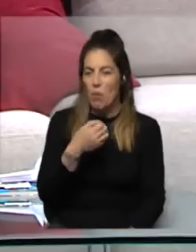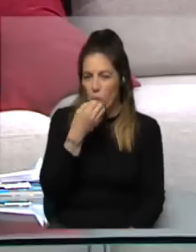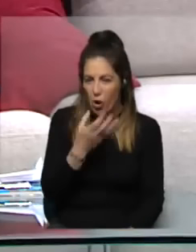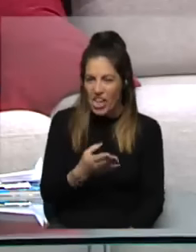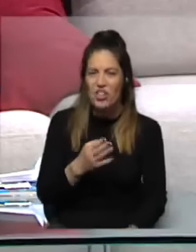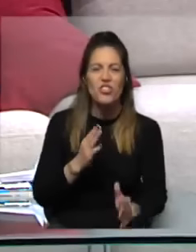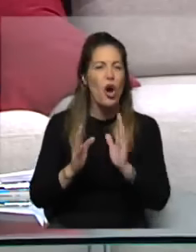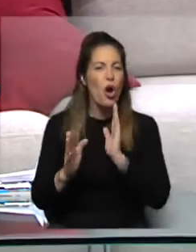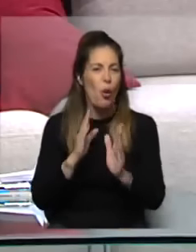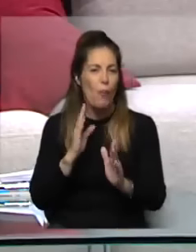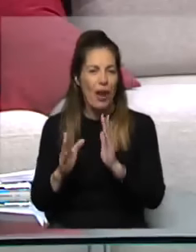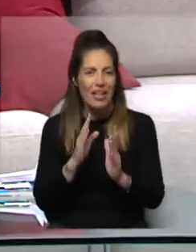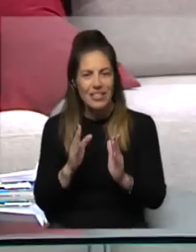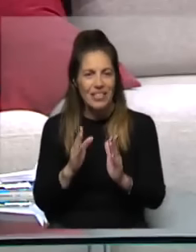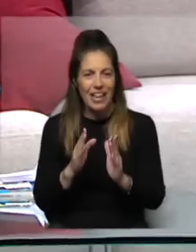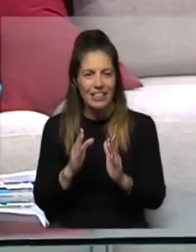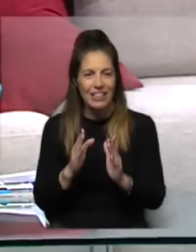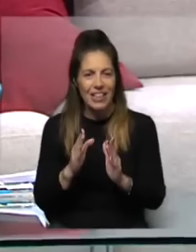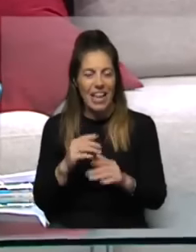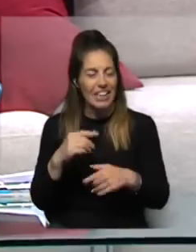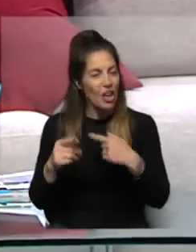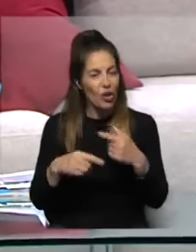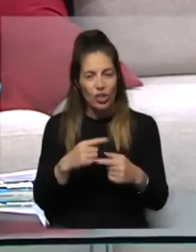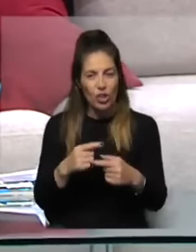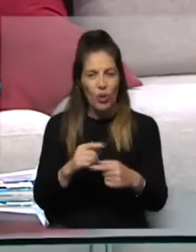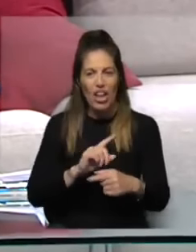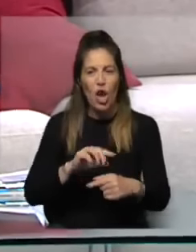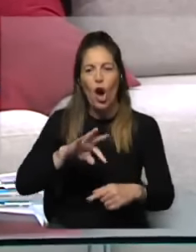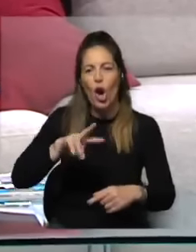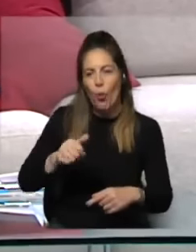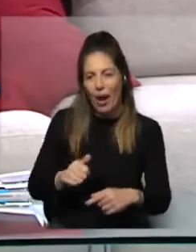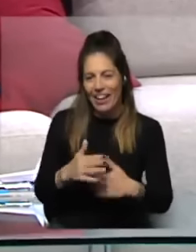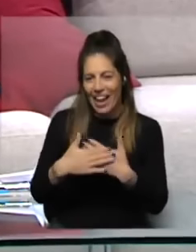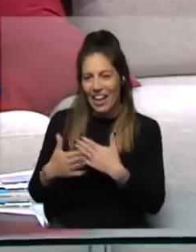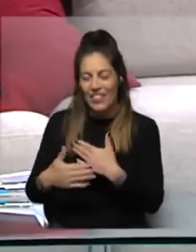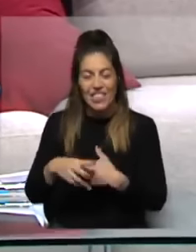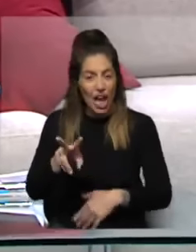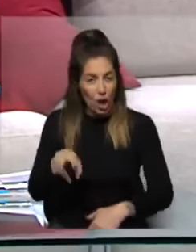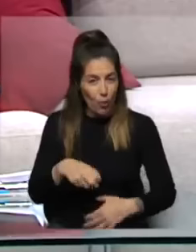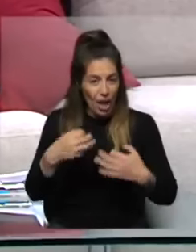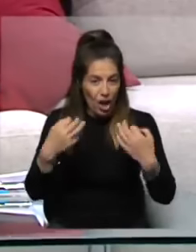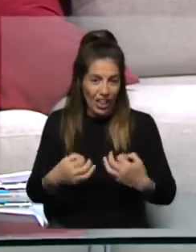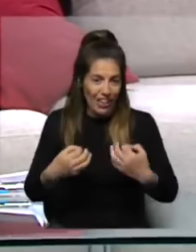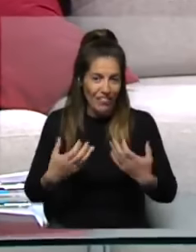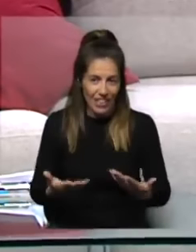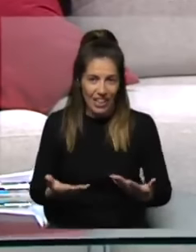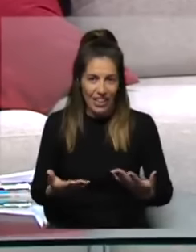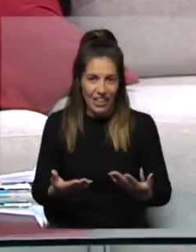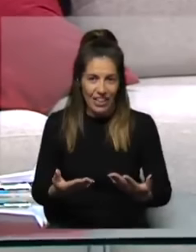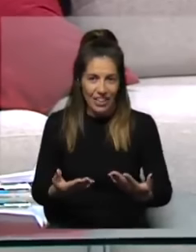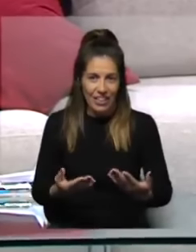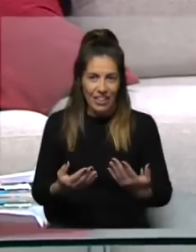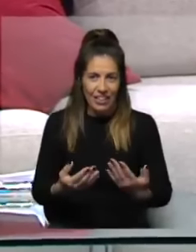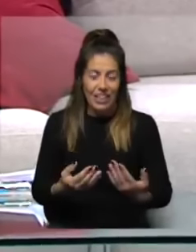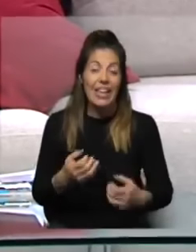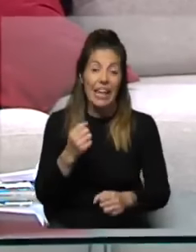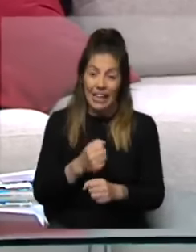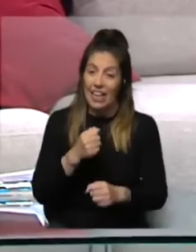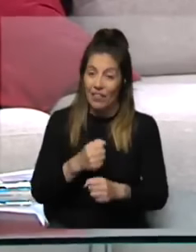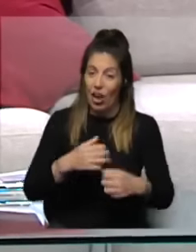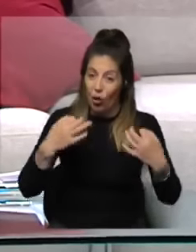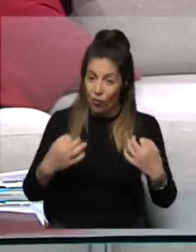apostando como a no afanar al vecino o a la vecina y cobrar lo que valen las cosas. Y ganar, ¿no?, la cantidad. Y qué oficio del bien, que es